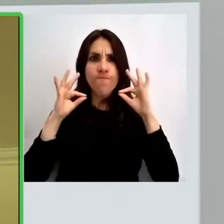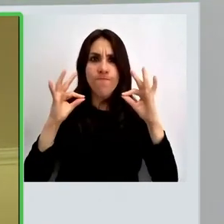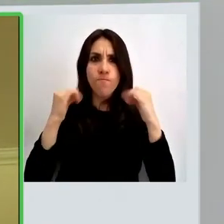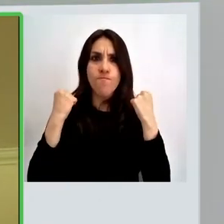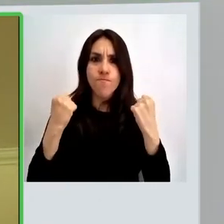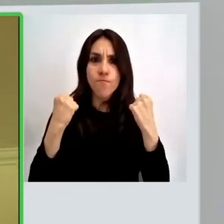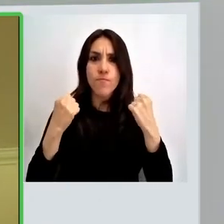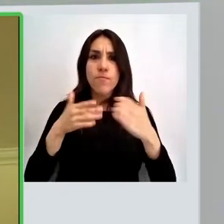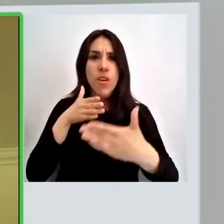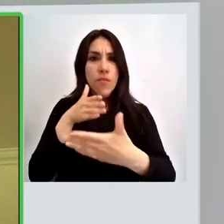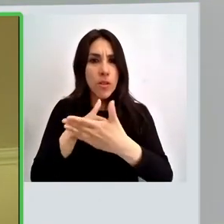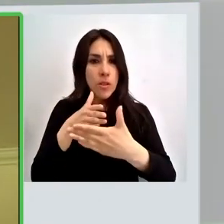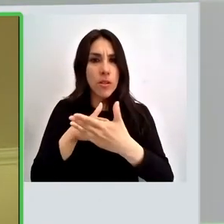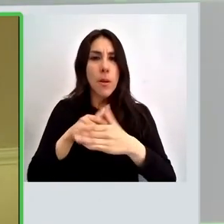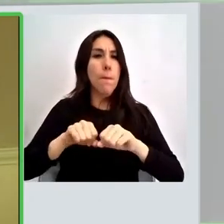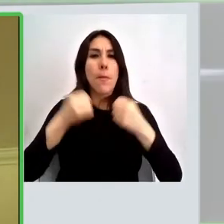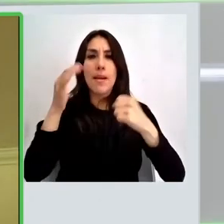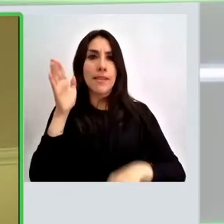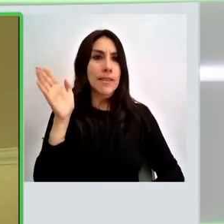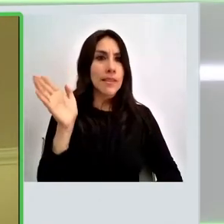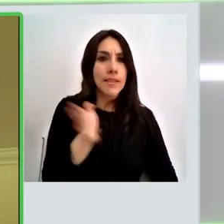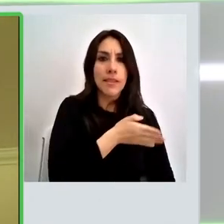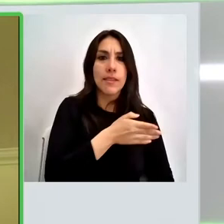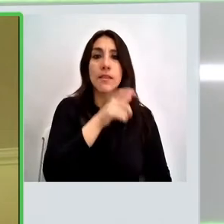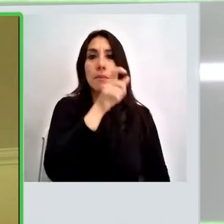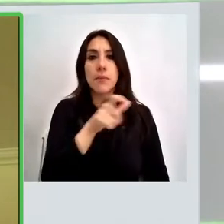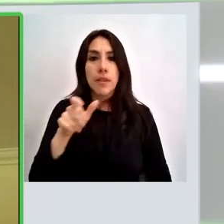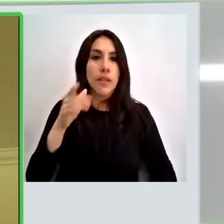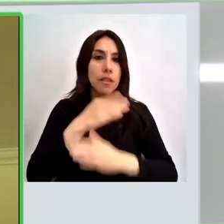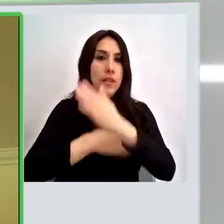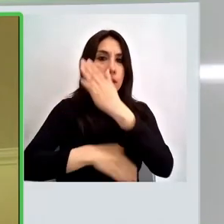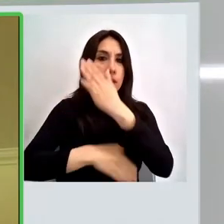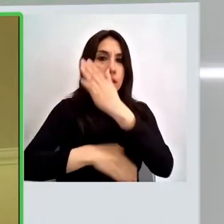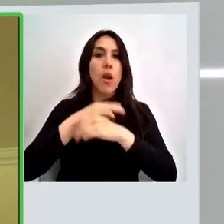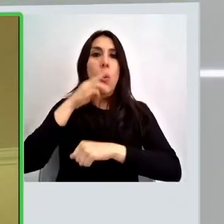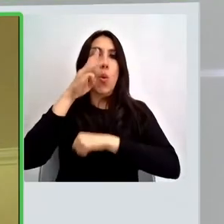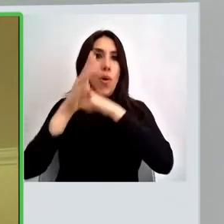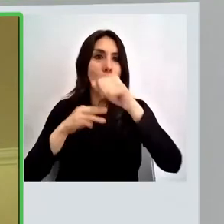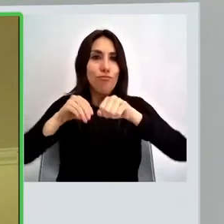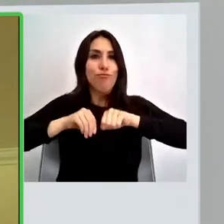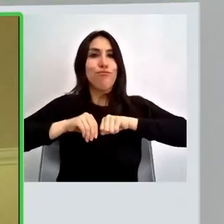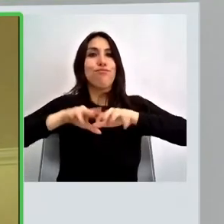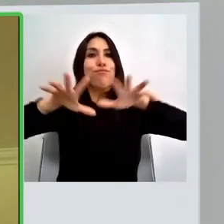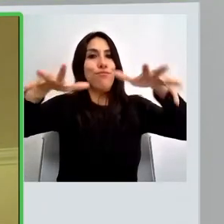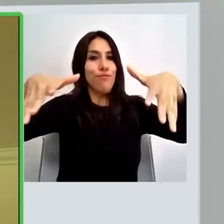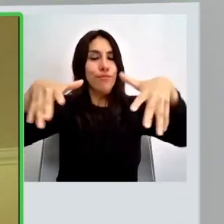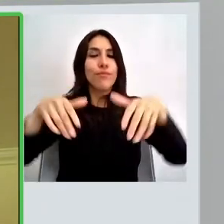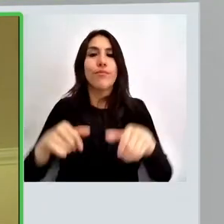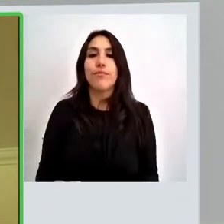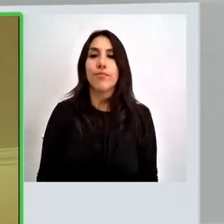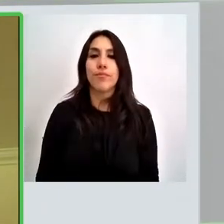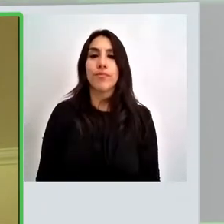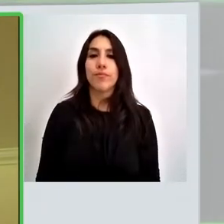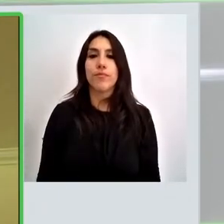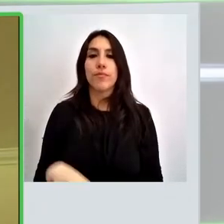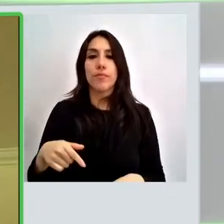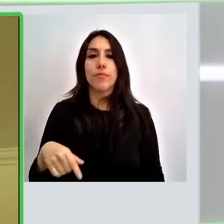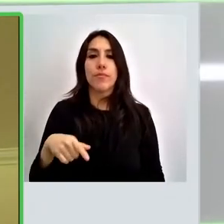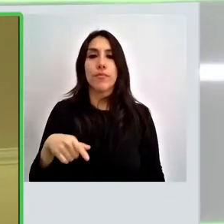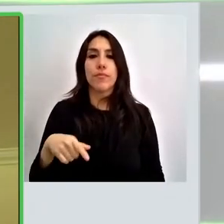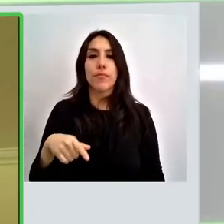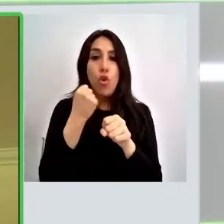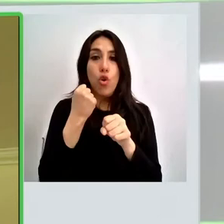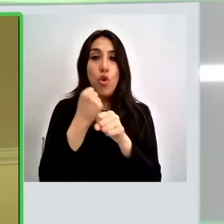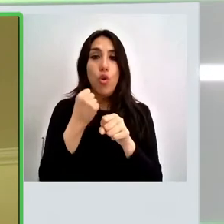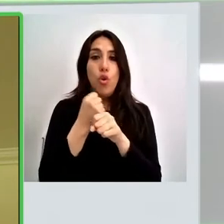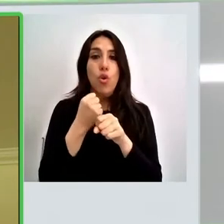con discapacidad a nivel global especialmente en el área del empleo y